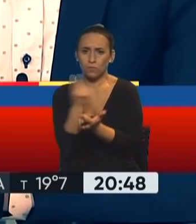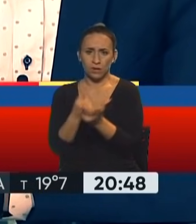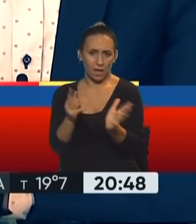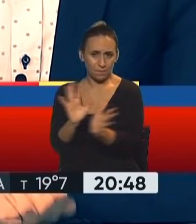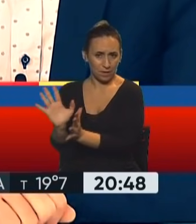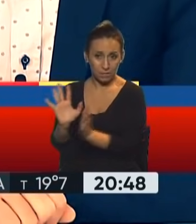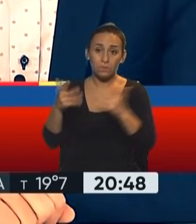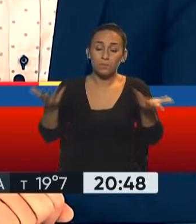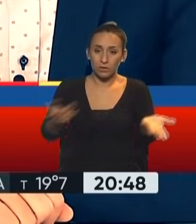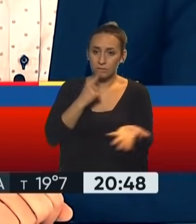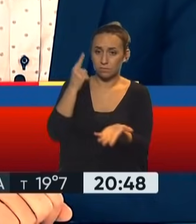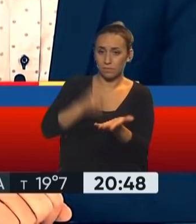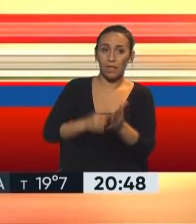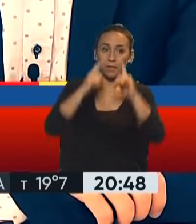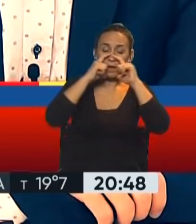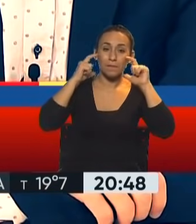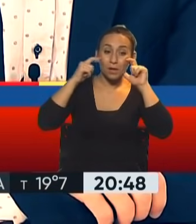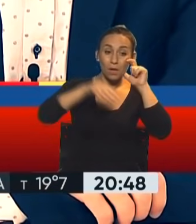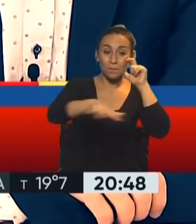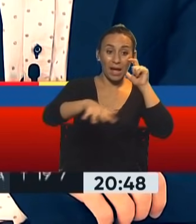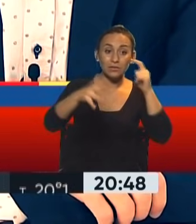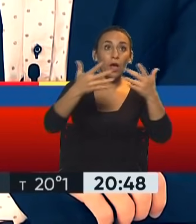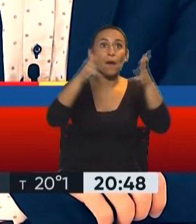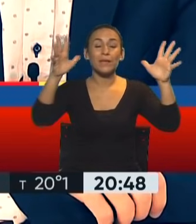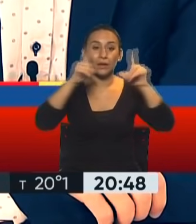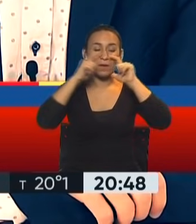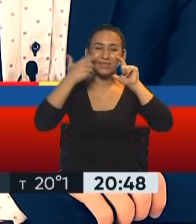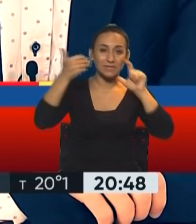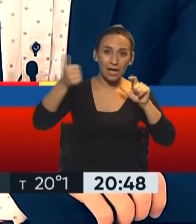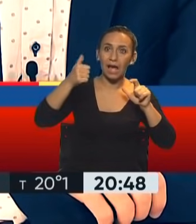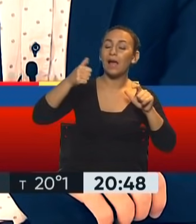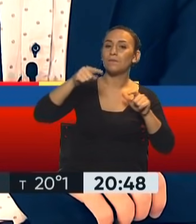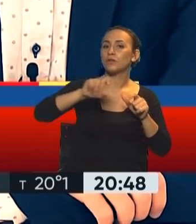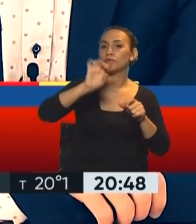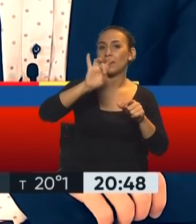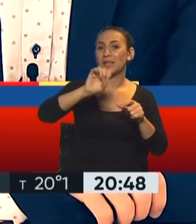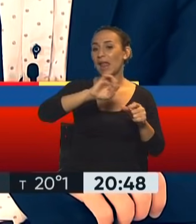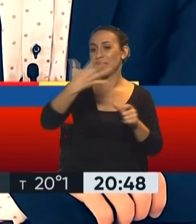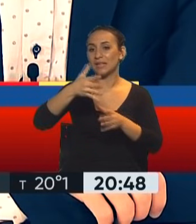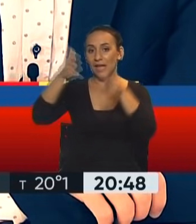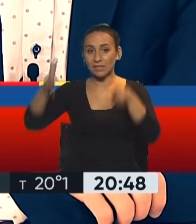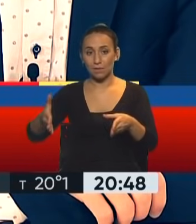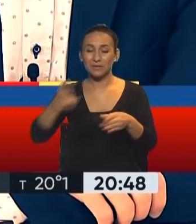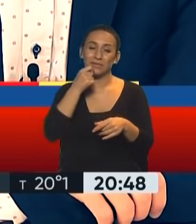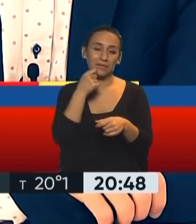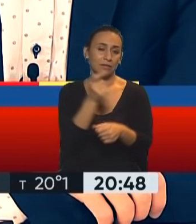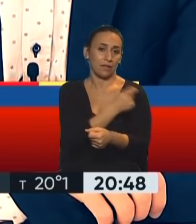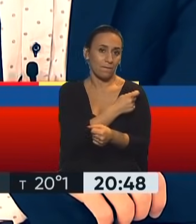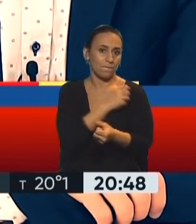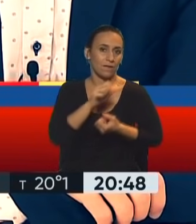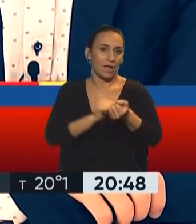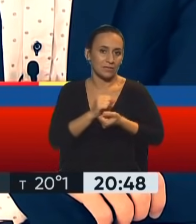barbijo del espacio abierto a la 5ª etapa. Pero en breve, cuando estemos un poquito más protegidos, no falta tanto, seguramente vamos a